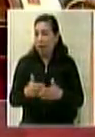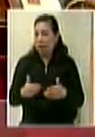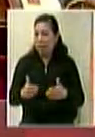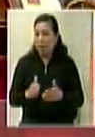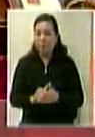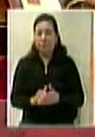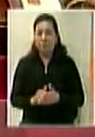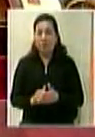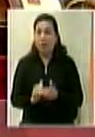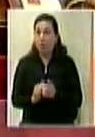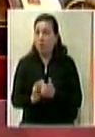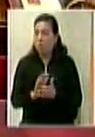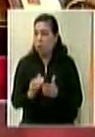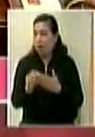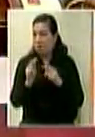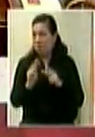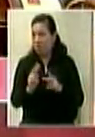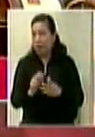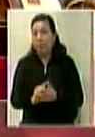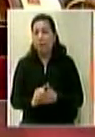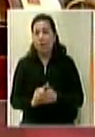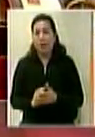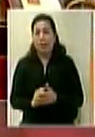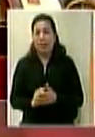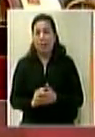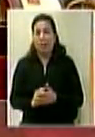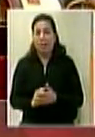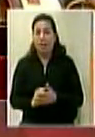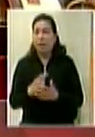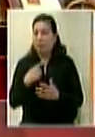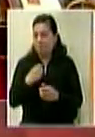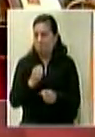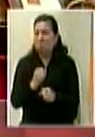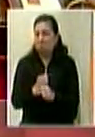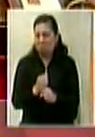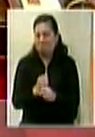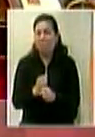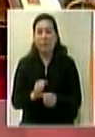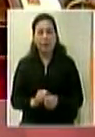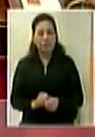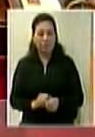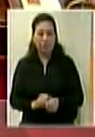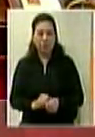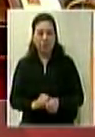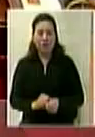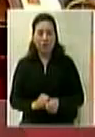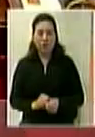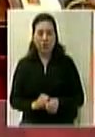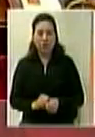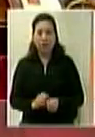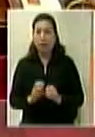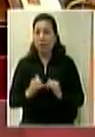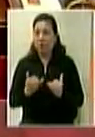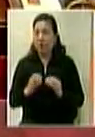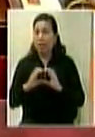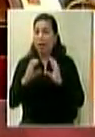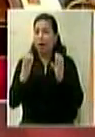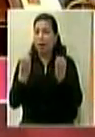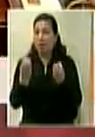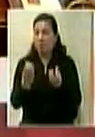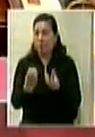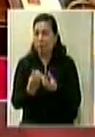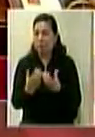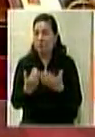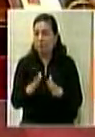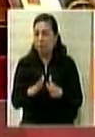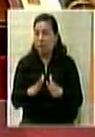anteriores, con todo lo que hemos visto. Estamos trabajando. Desde el Congreso